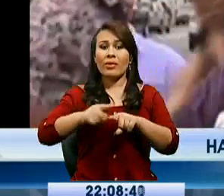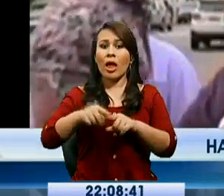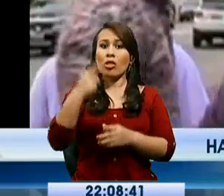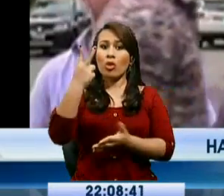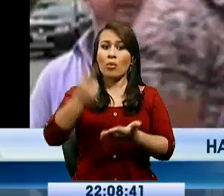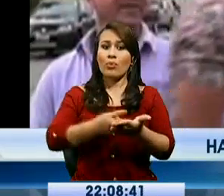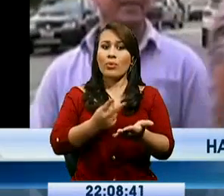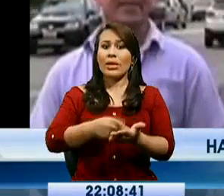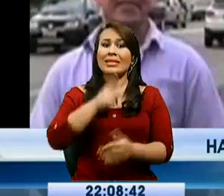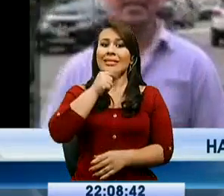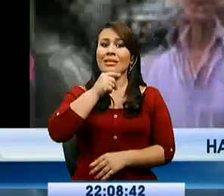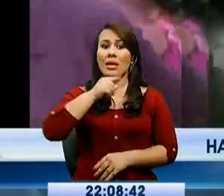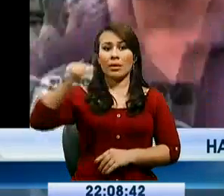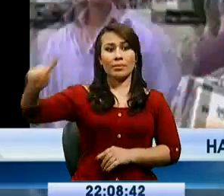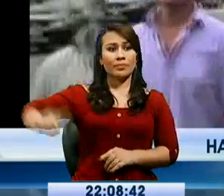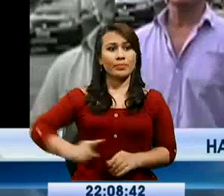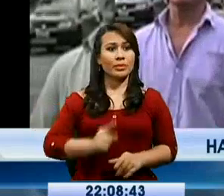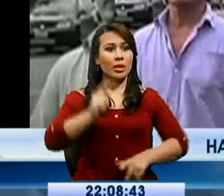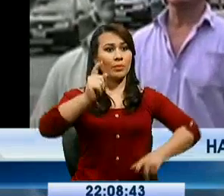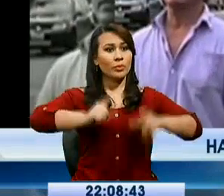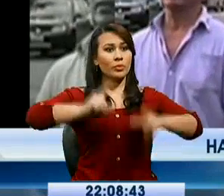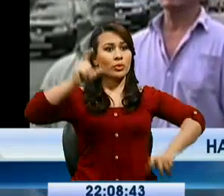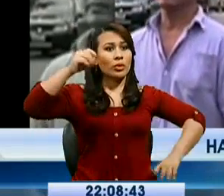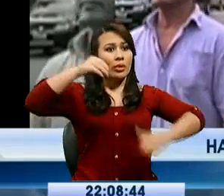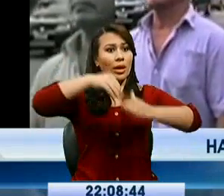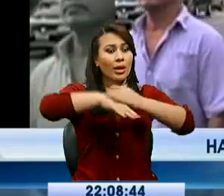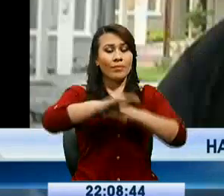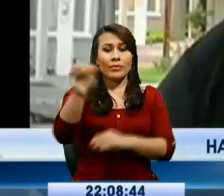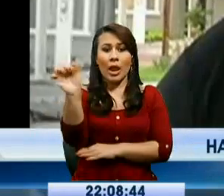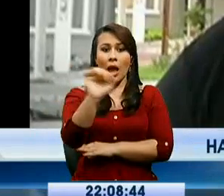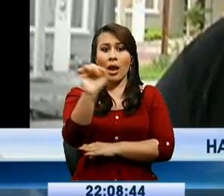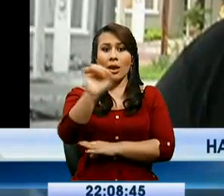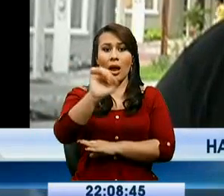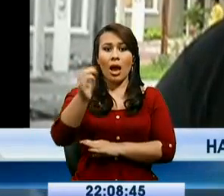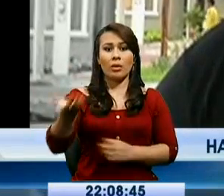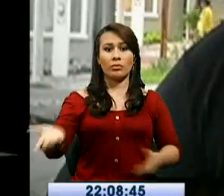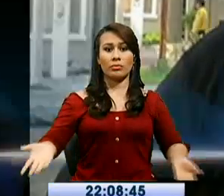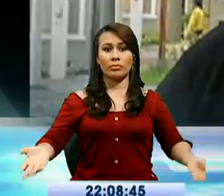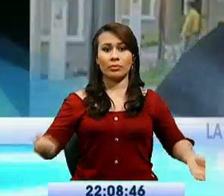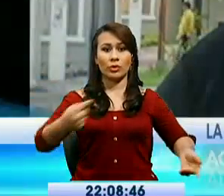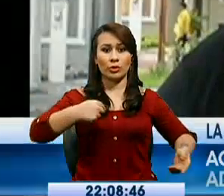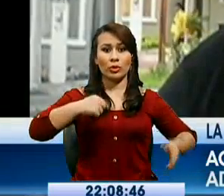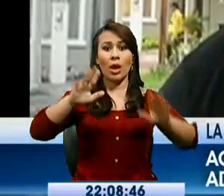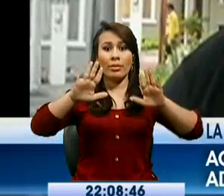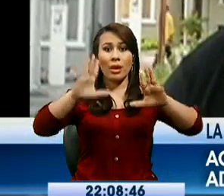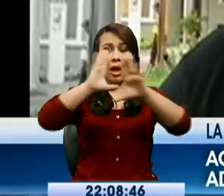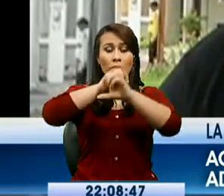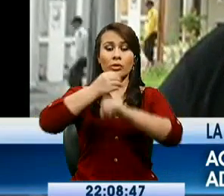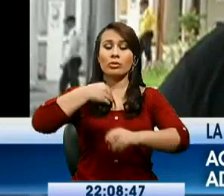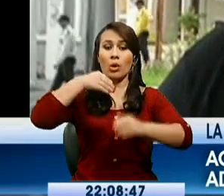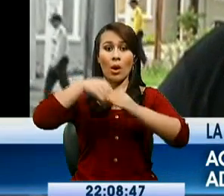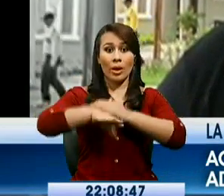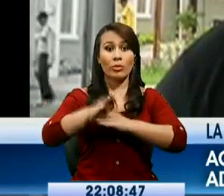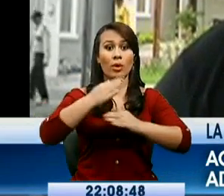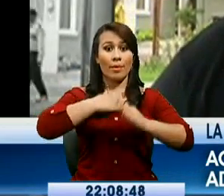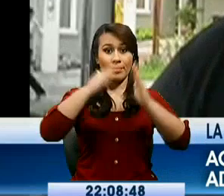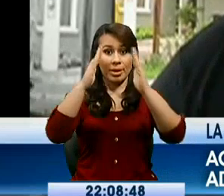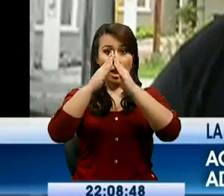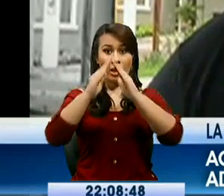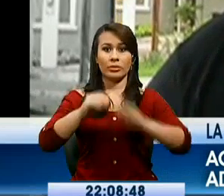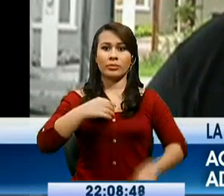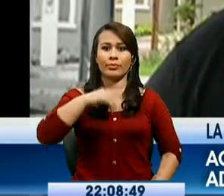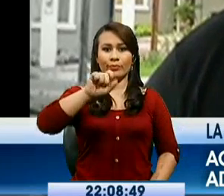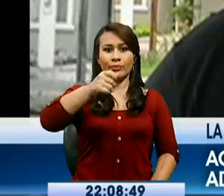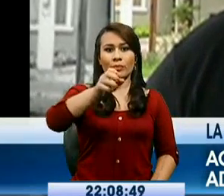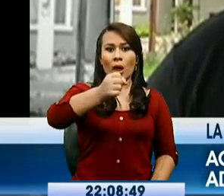se agarran delincuentes aquí, que se meten en carros. Cuando llego a las 10 de la noche con mi esposa y subo a la planta,